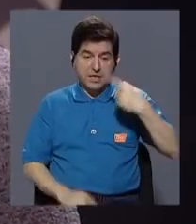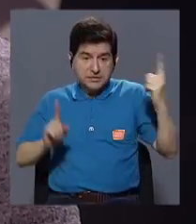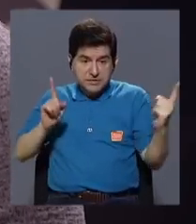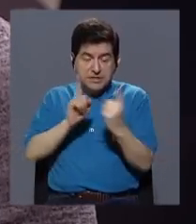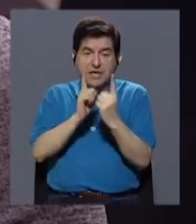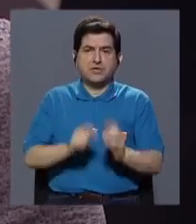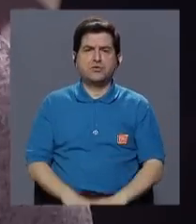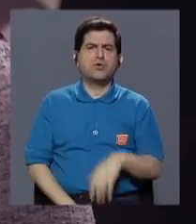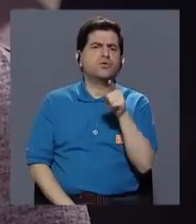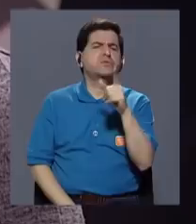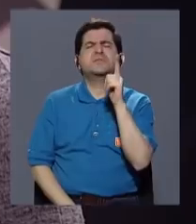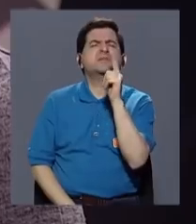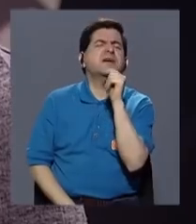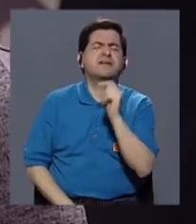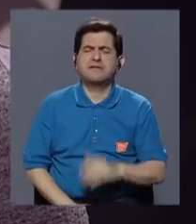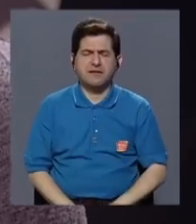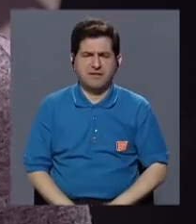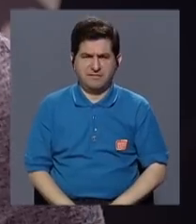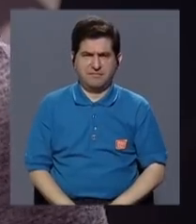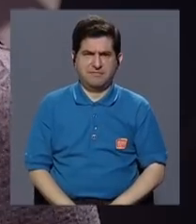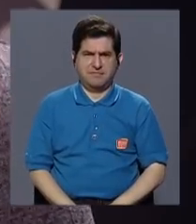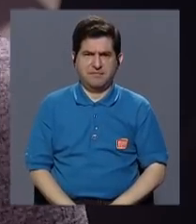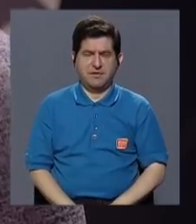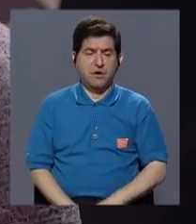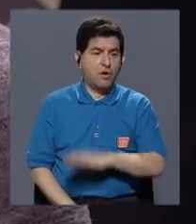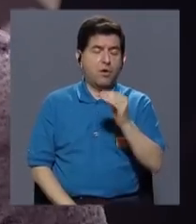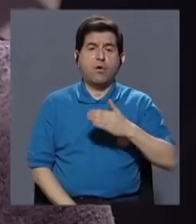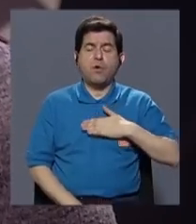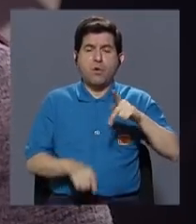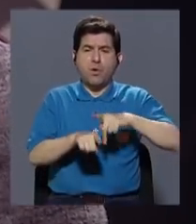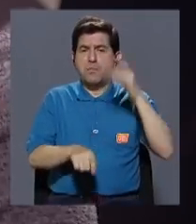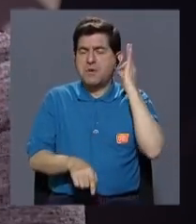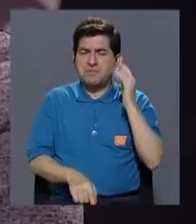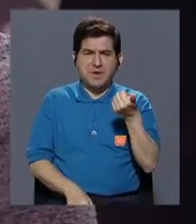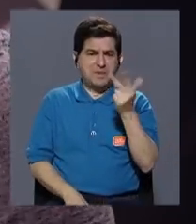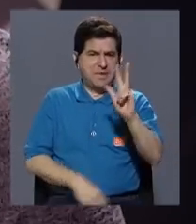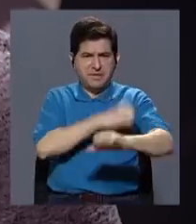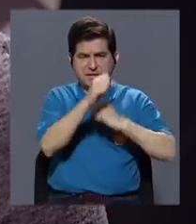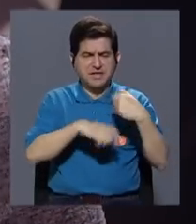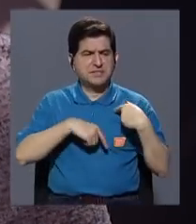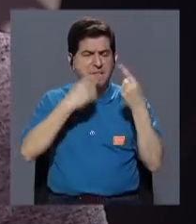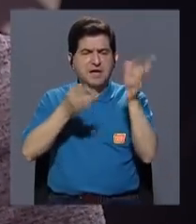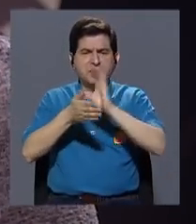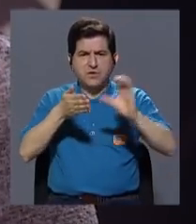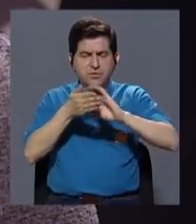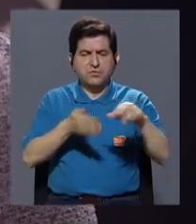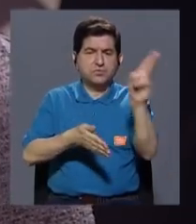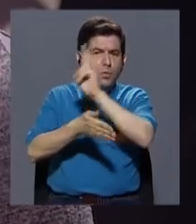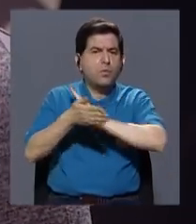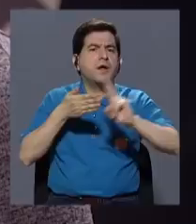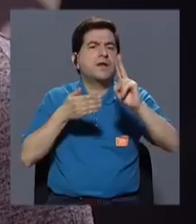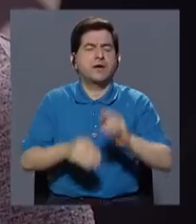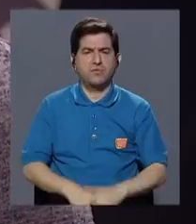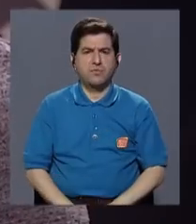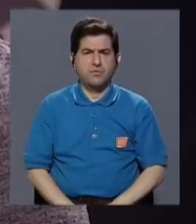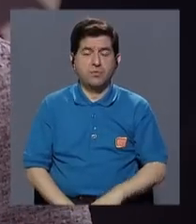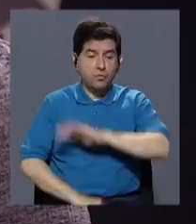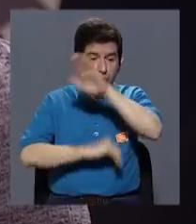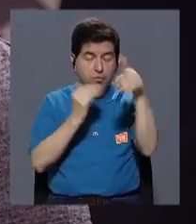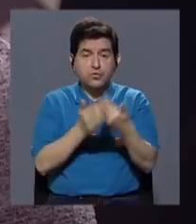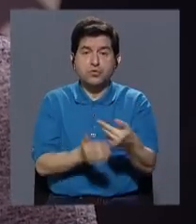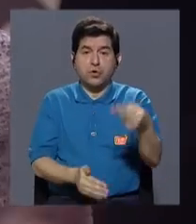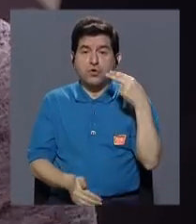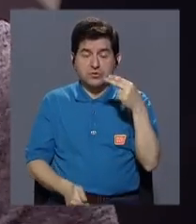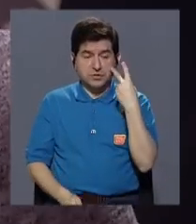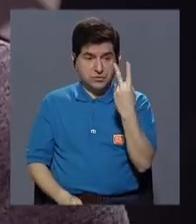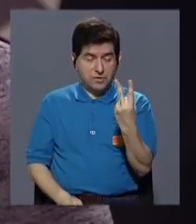encontré agentes encontrados a quien se encuentra se va a encontrar mi prima de 13 años cuando va al cole cuando venga la u todos nos encontramos esto es así